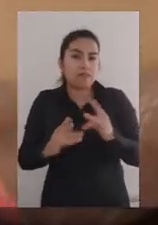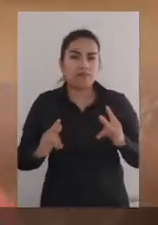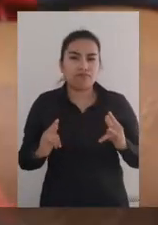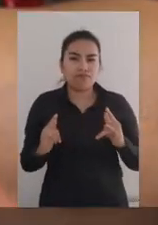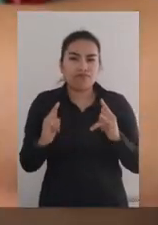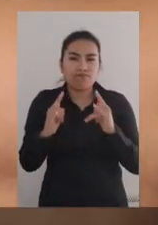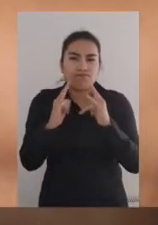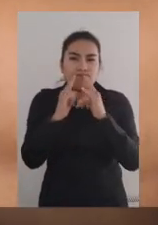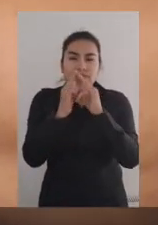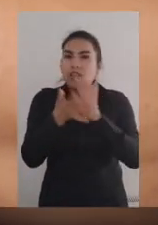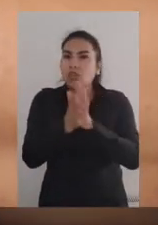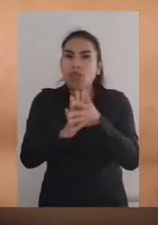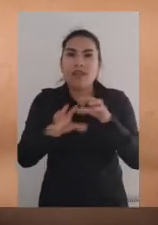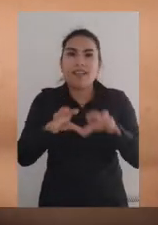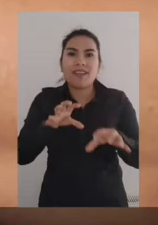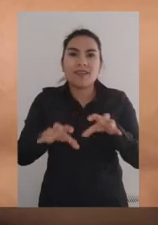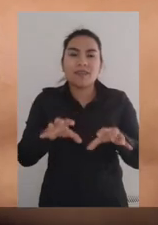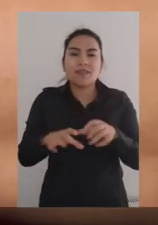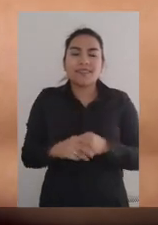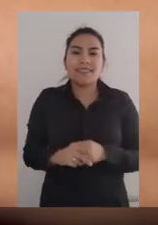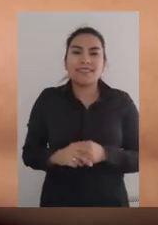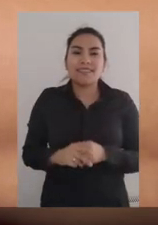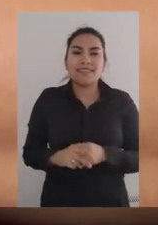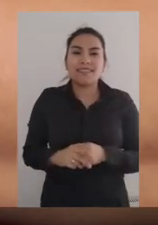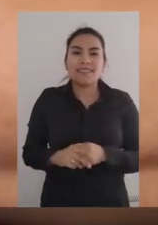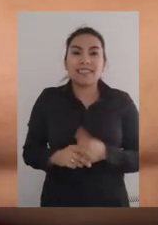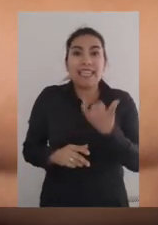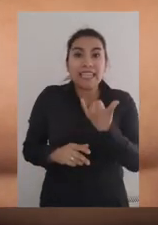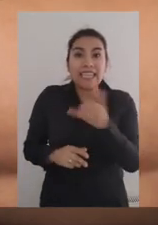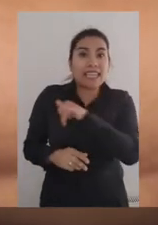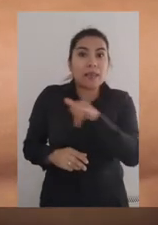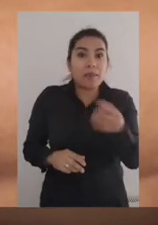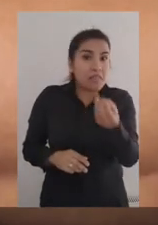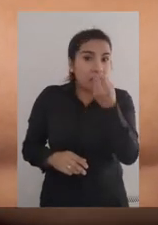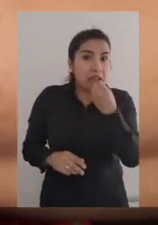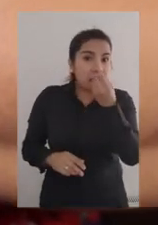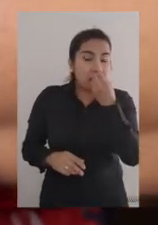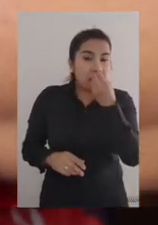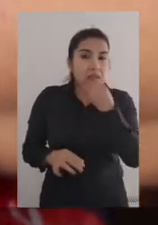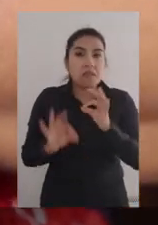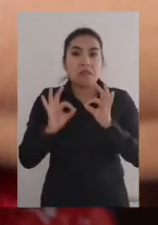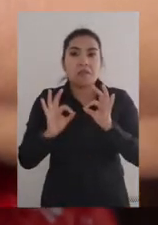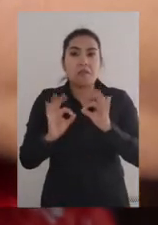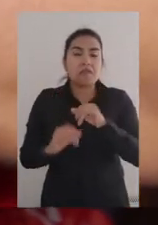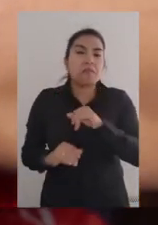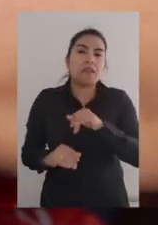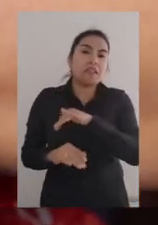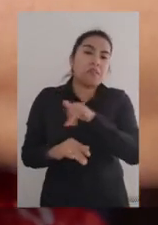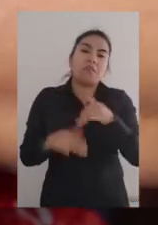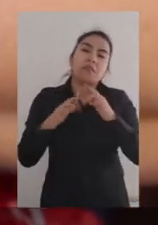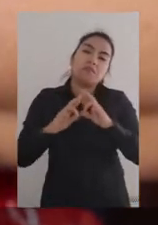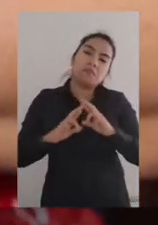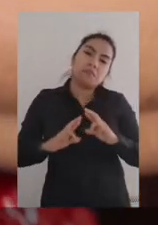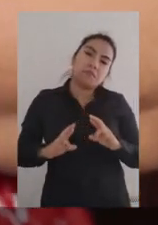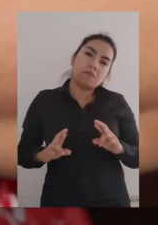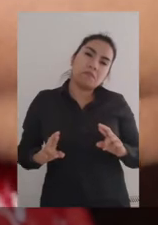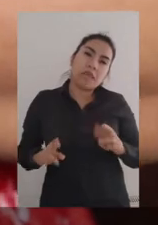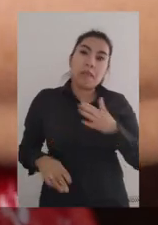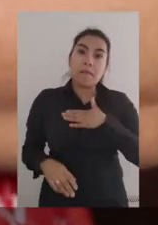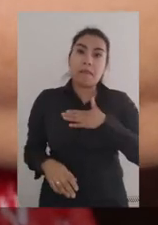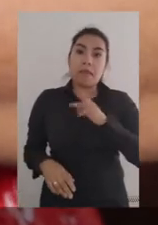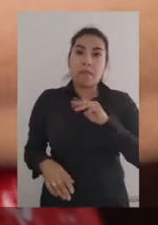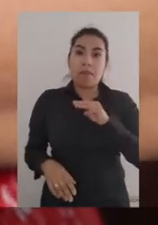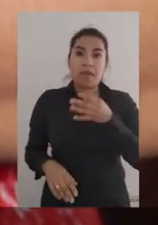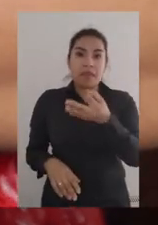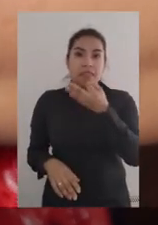carpa se armará todas las cosas y ya después del almuerzo normal que uno después la embolsó van a descansar mi mamá me